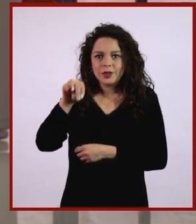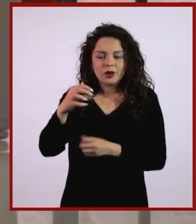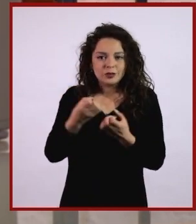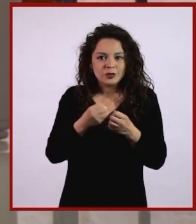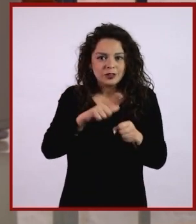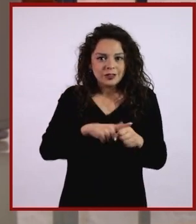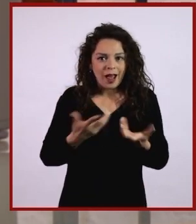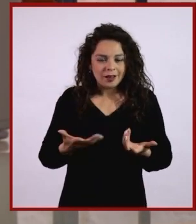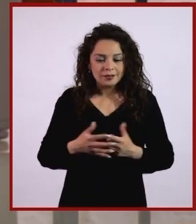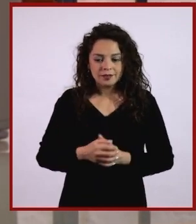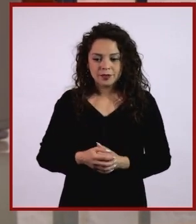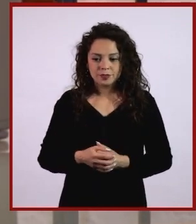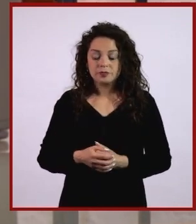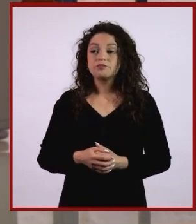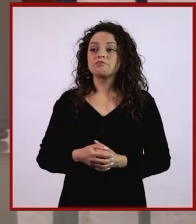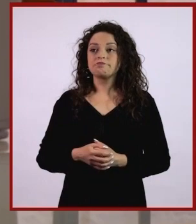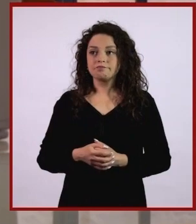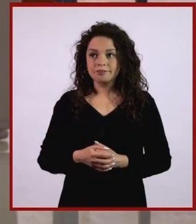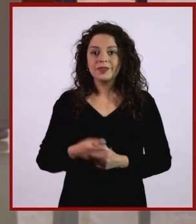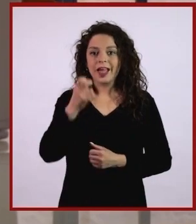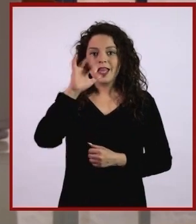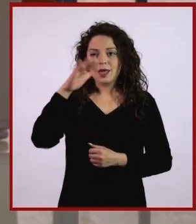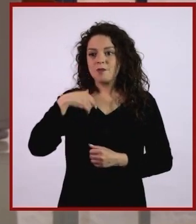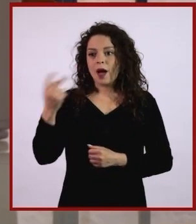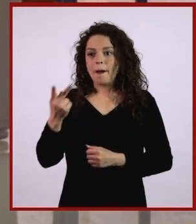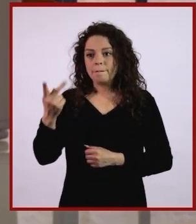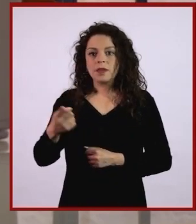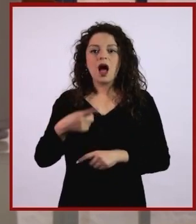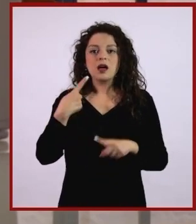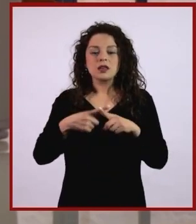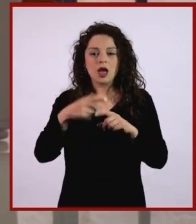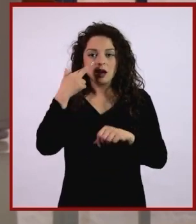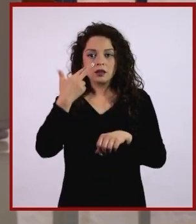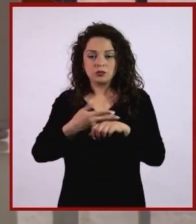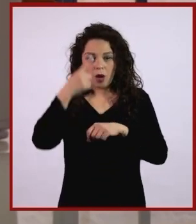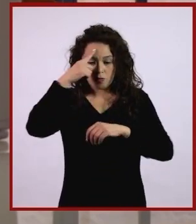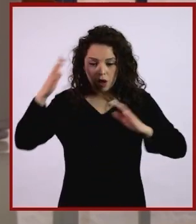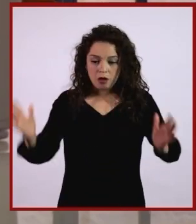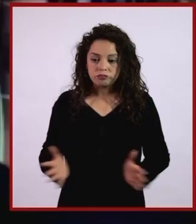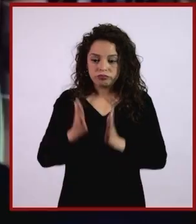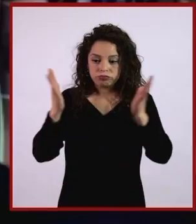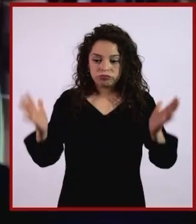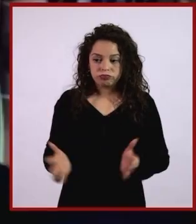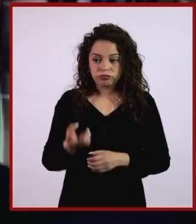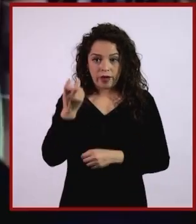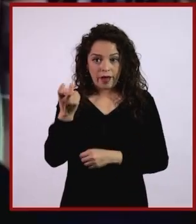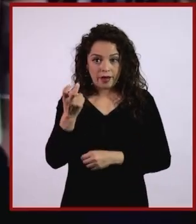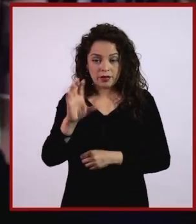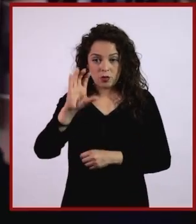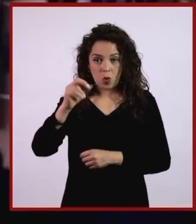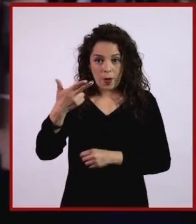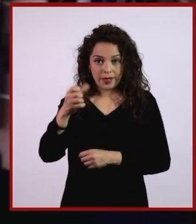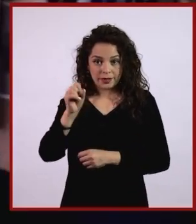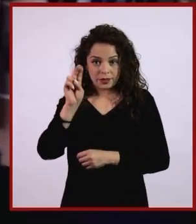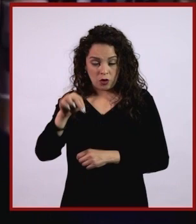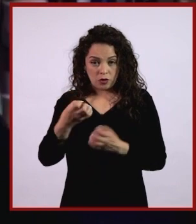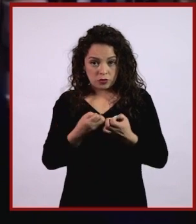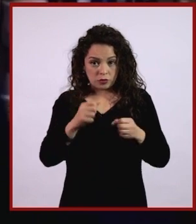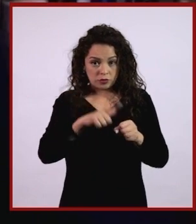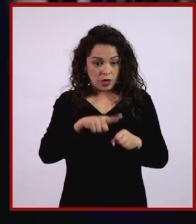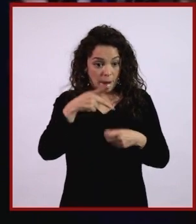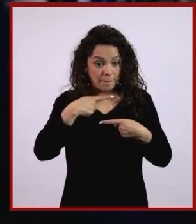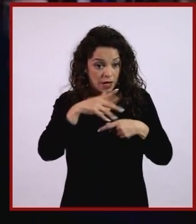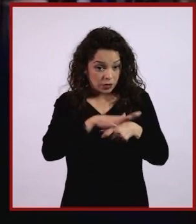mira, justo eso te iba a preguntar. ¿En quién recae la responsabilidad de fomentar la cohesión social? ¿En los ciudadanos o en el gobierno? Bueno, yo creo